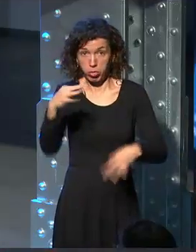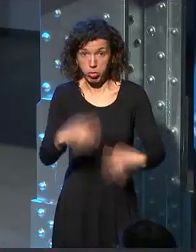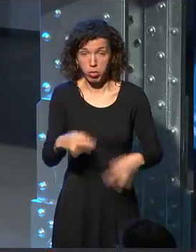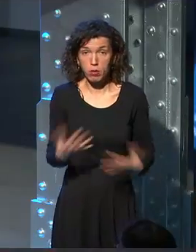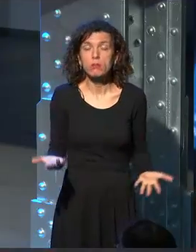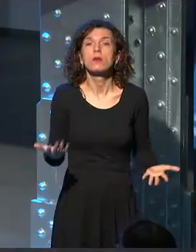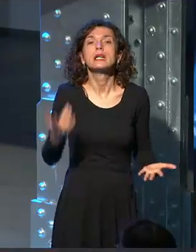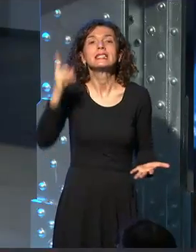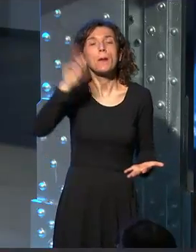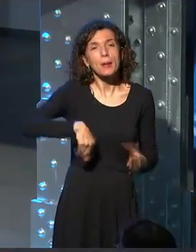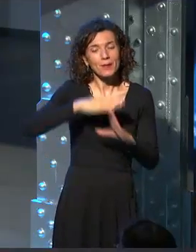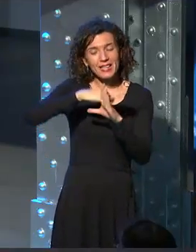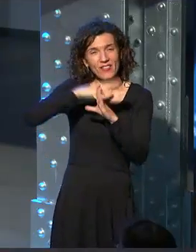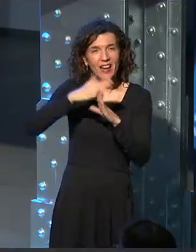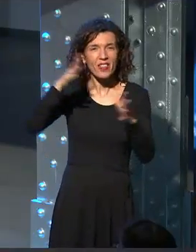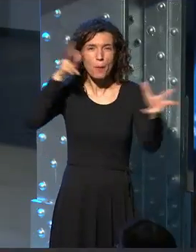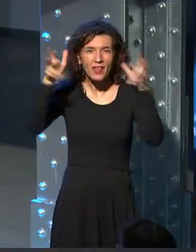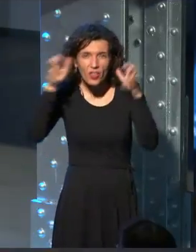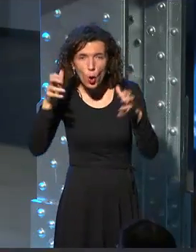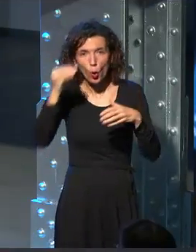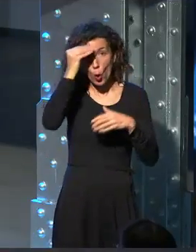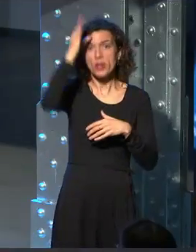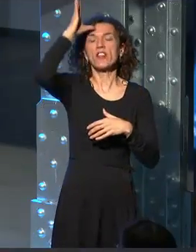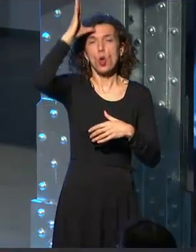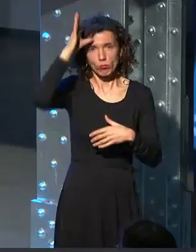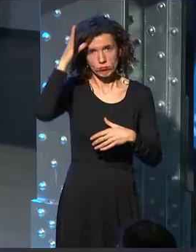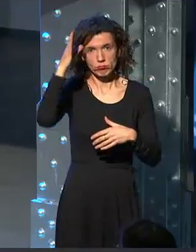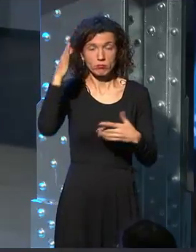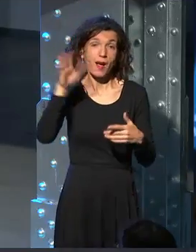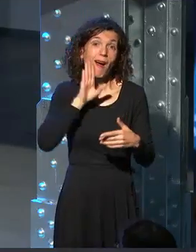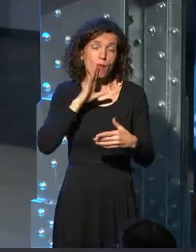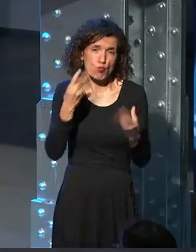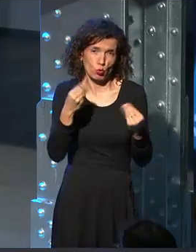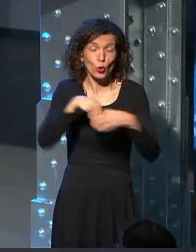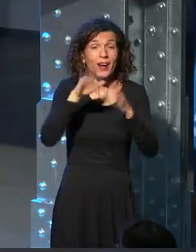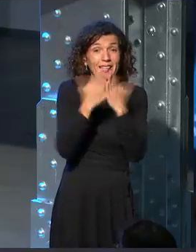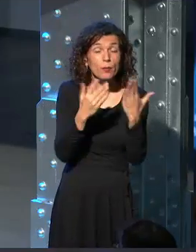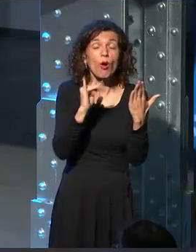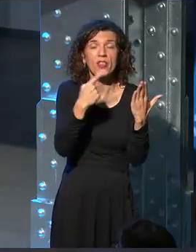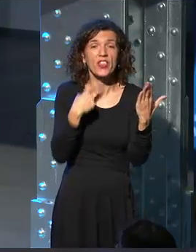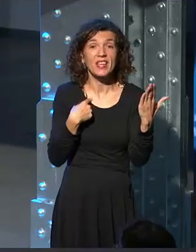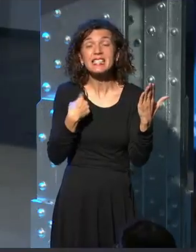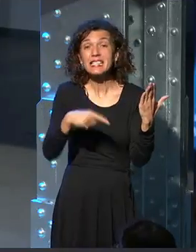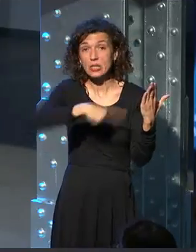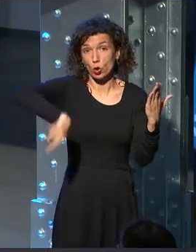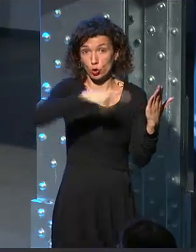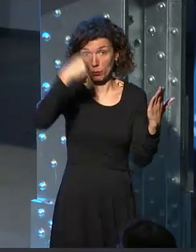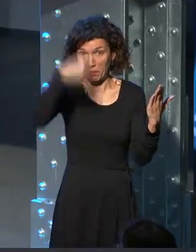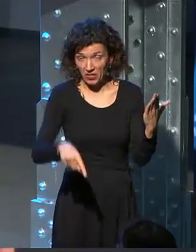todos estos niveles de percepción, de cognición, bueno, tal como decimos en el libro, si llegamos a saber